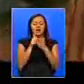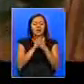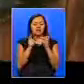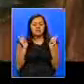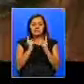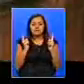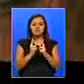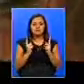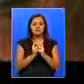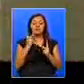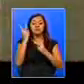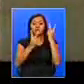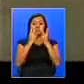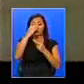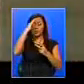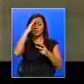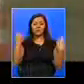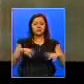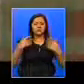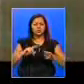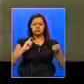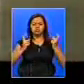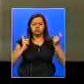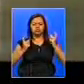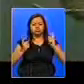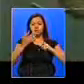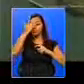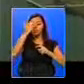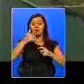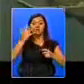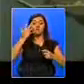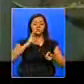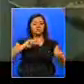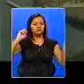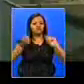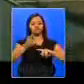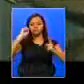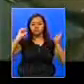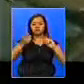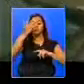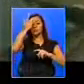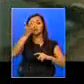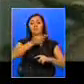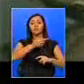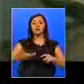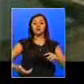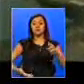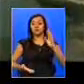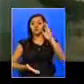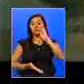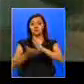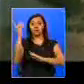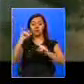más extensa, hubo que cambiar la fecha de la visita a Cuba porque el presidente convocó a gabinete